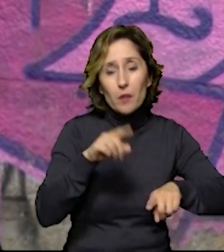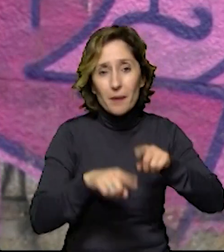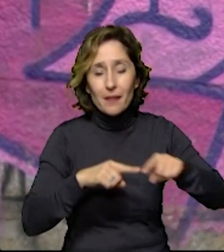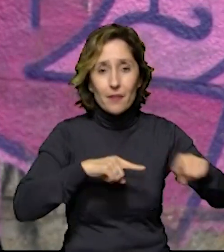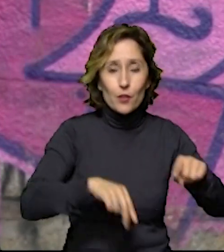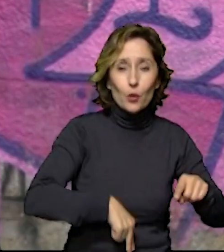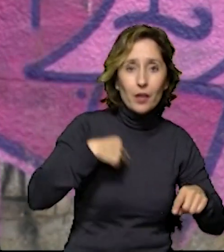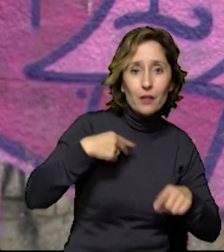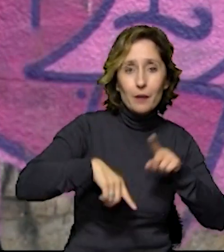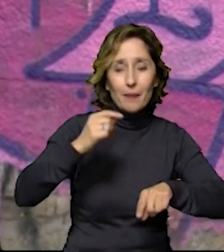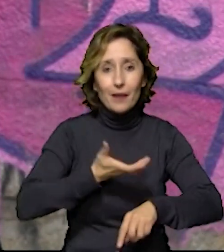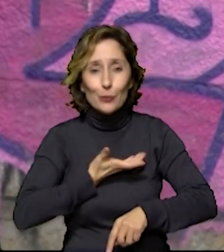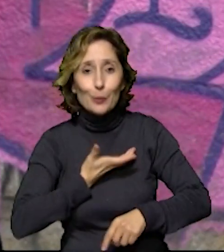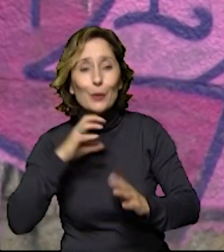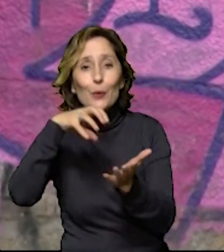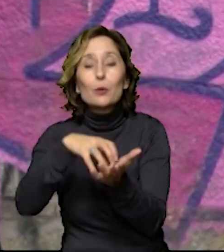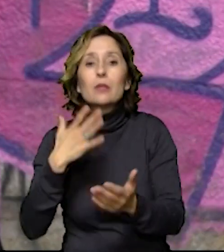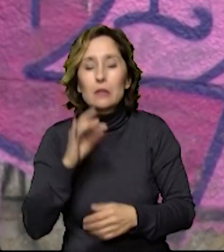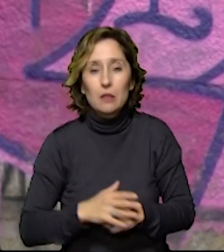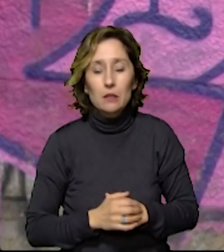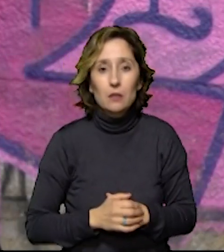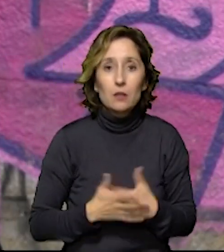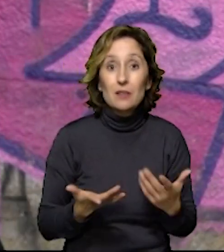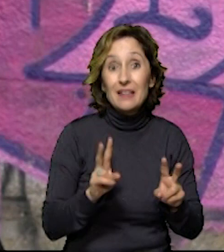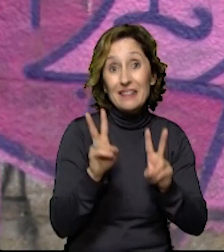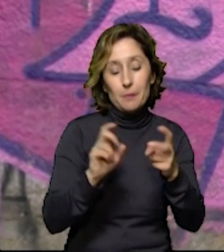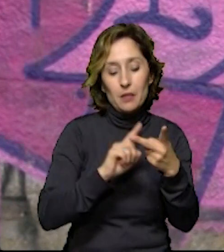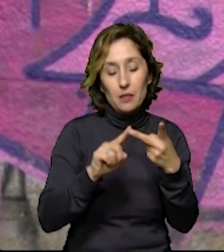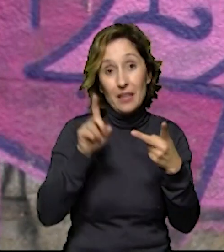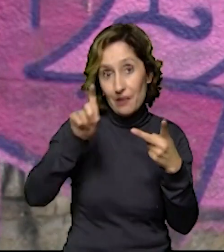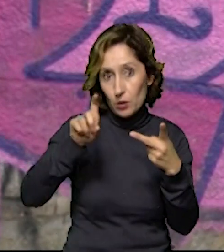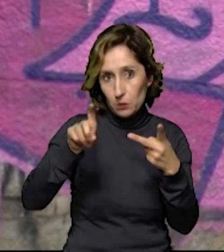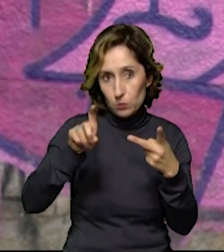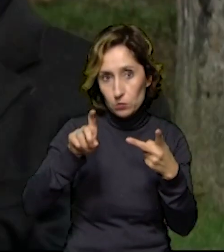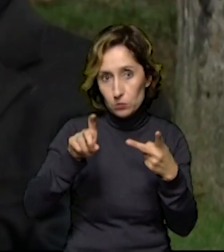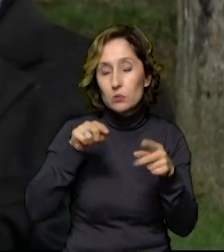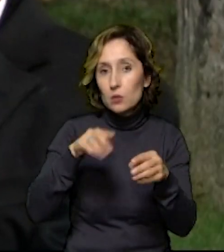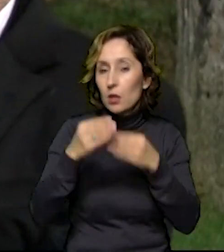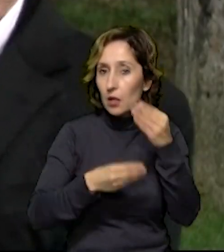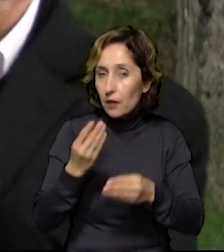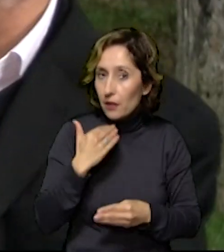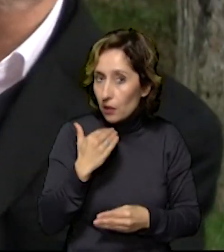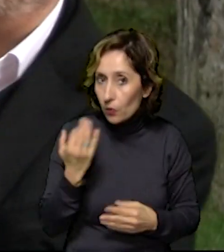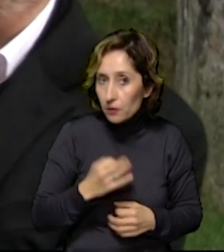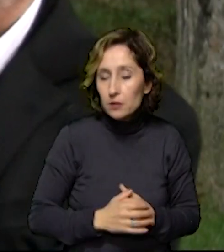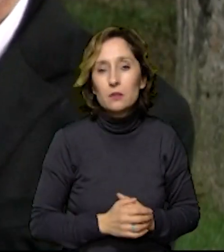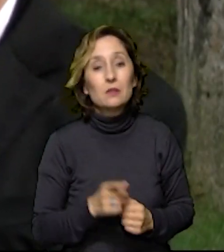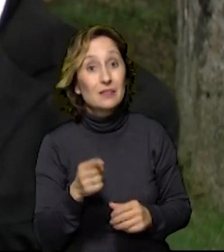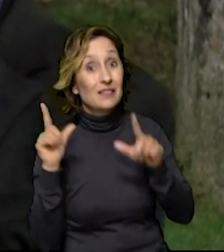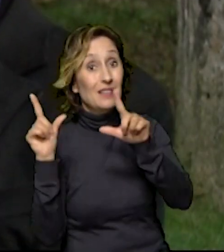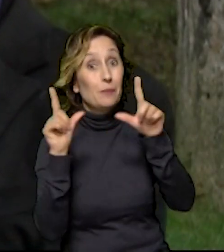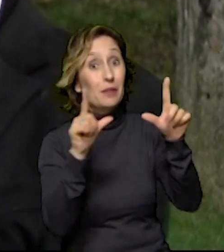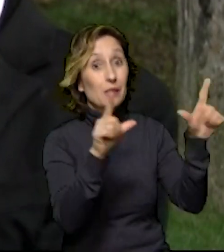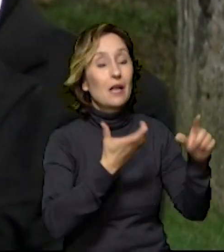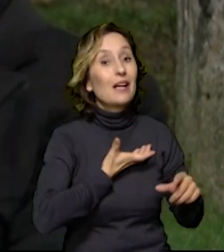general, si depende de los ayuntamientos, y por otra parte el tema educativo, si ahí hay que hacer algo. Y en cuanto a las placas, es una competencia de